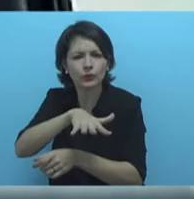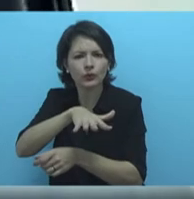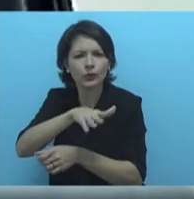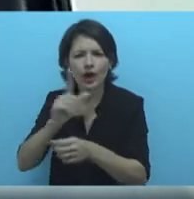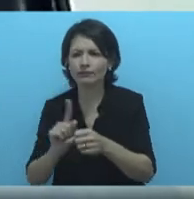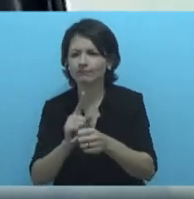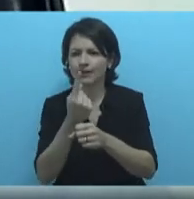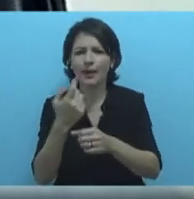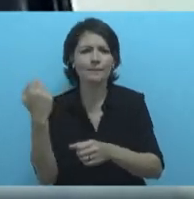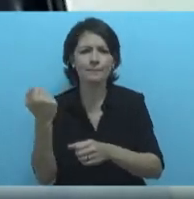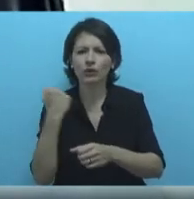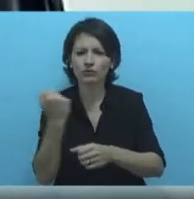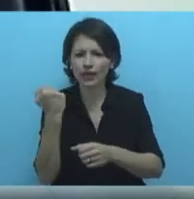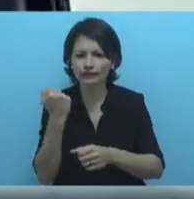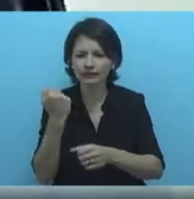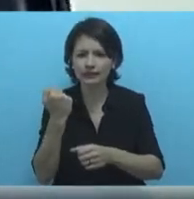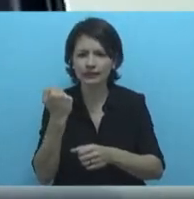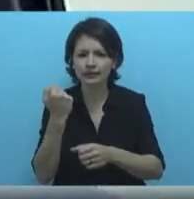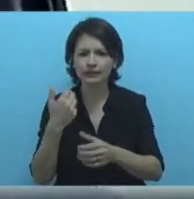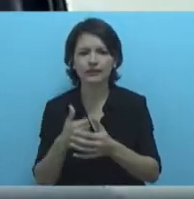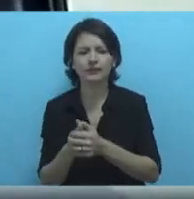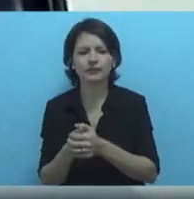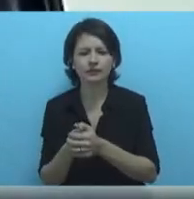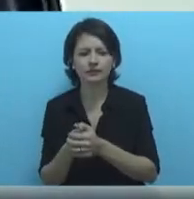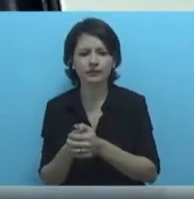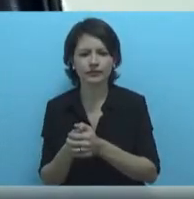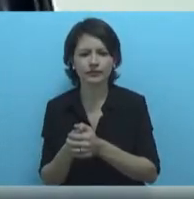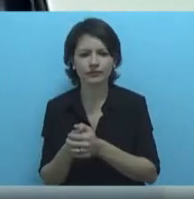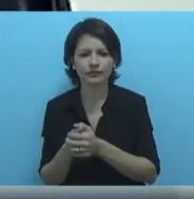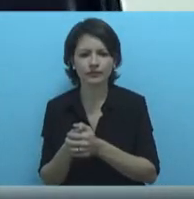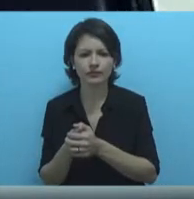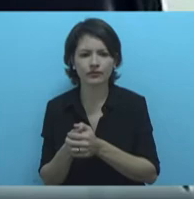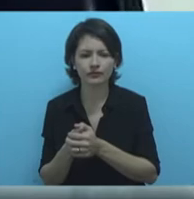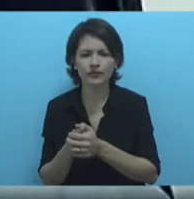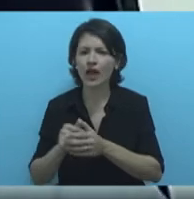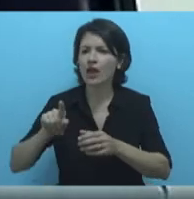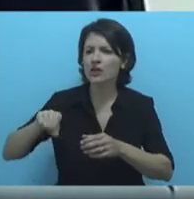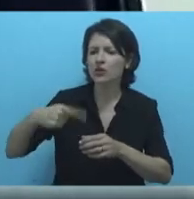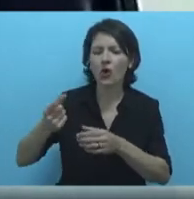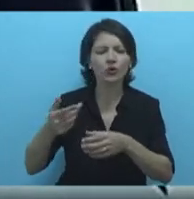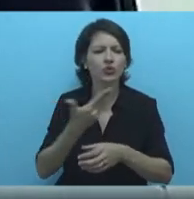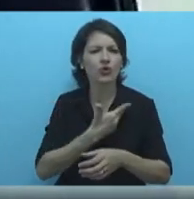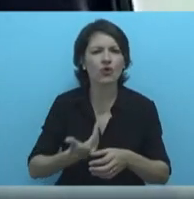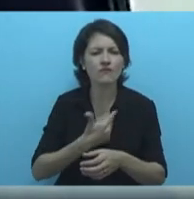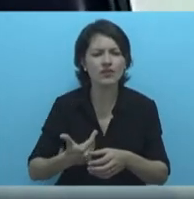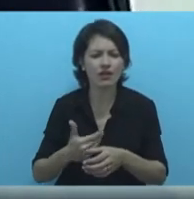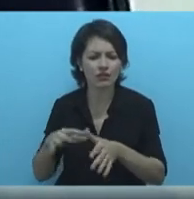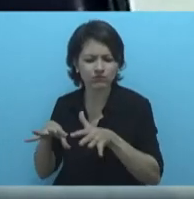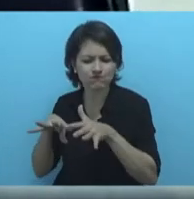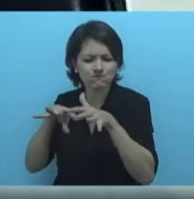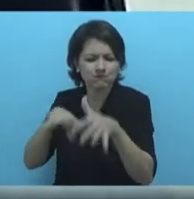y siempre se pusieron y se opusieron entre otras gestiones de invadir este